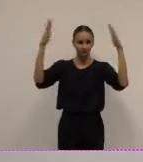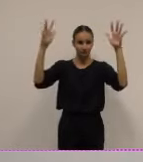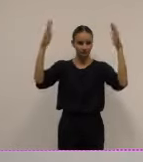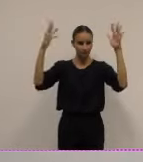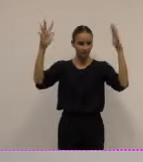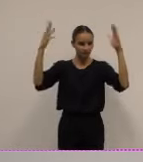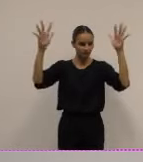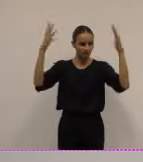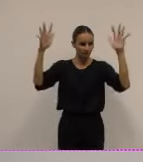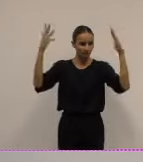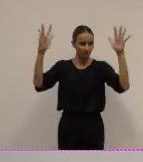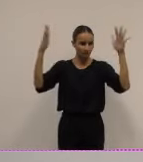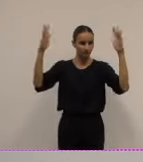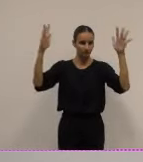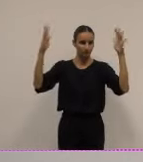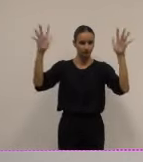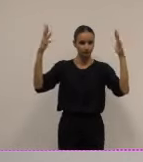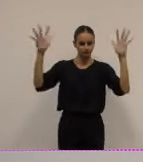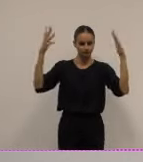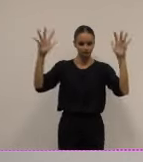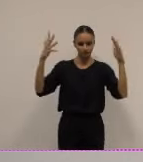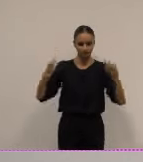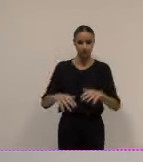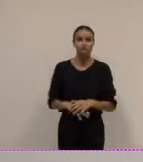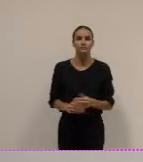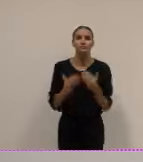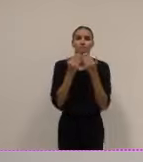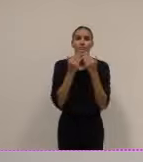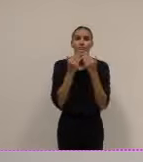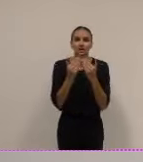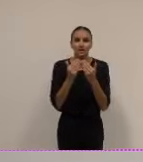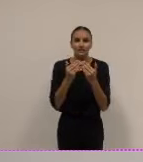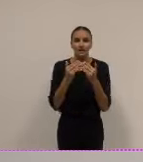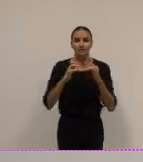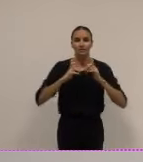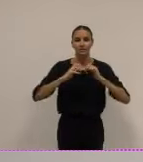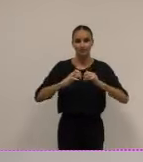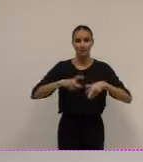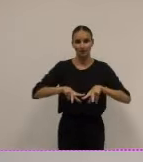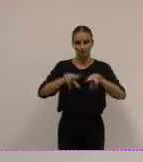Listo. Muchísimas gracias. Levantamos la sesión.